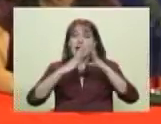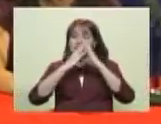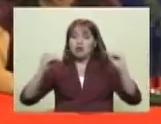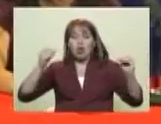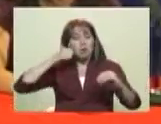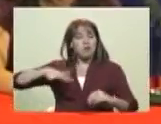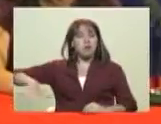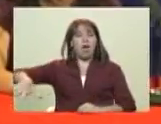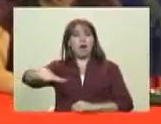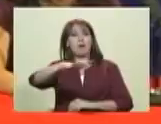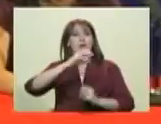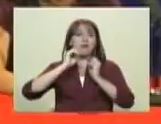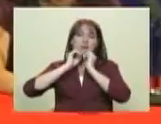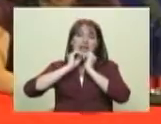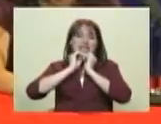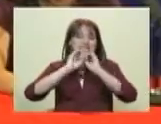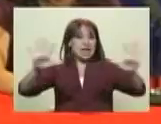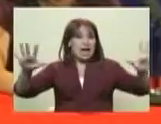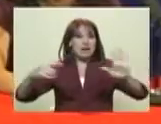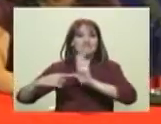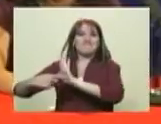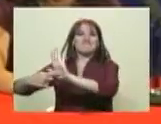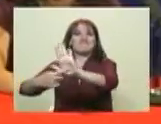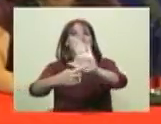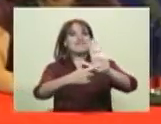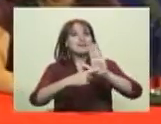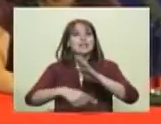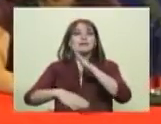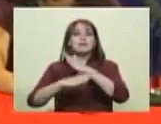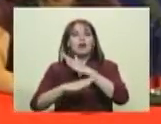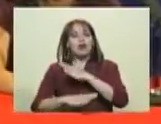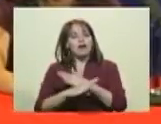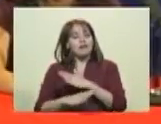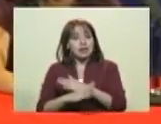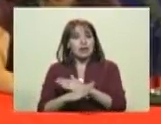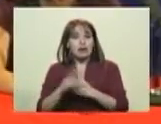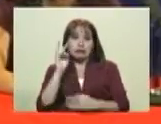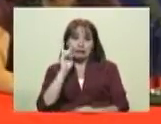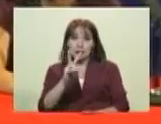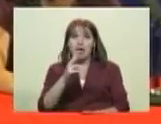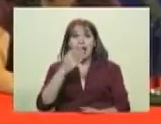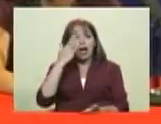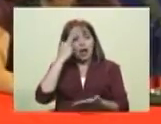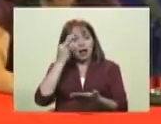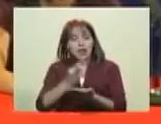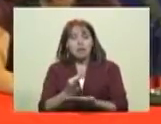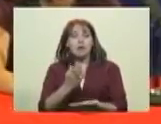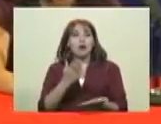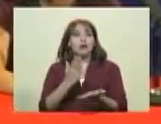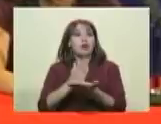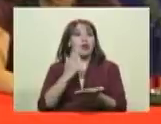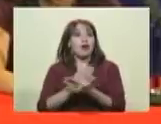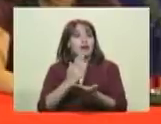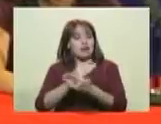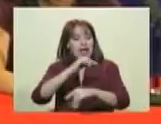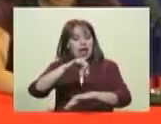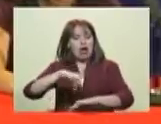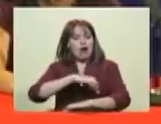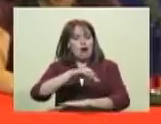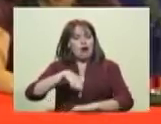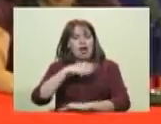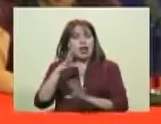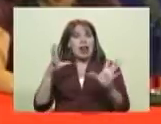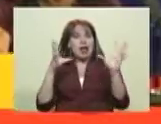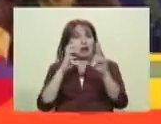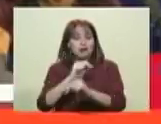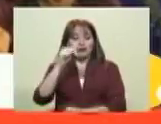pueblo hablando, pueblo que todavía está hablando a esta hora y creemos que va a seguir hablando hasta altas horas de la